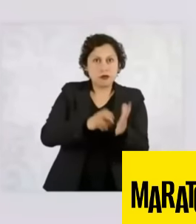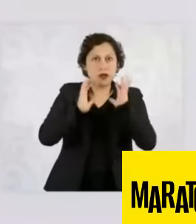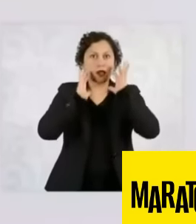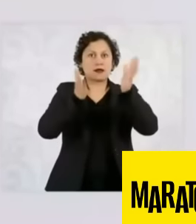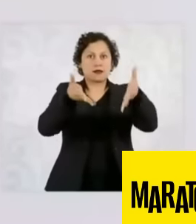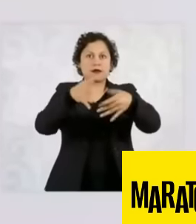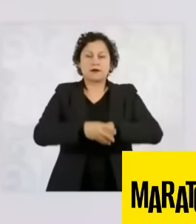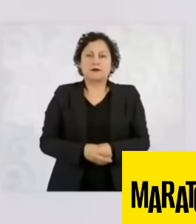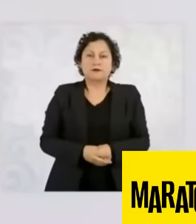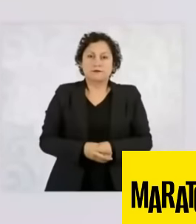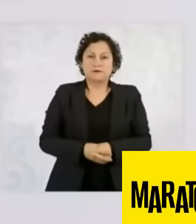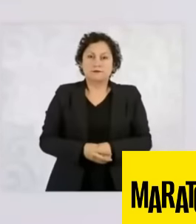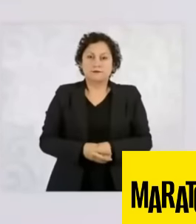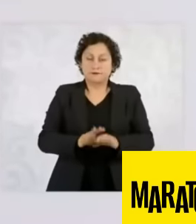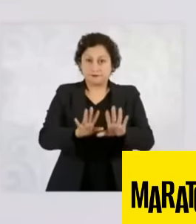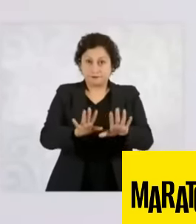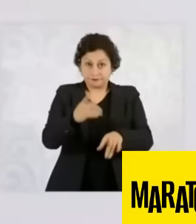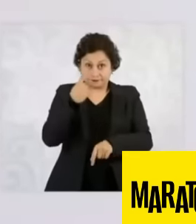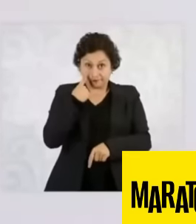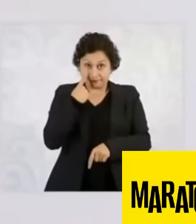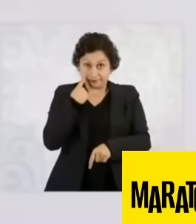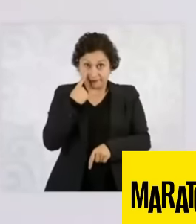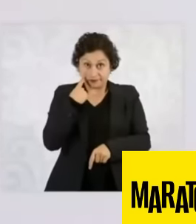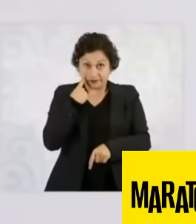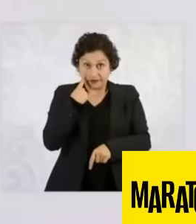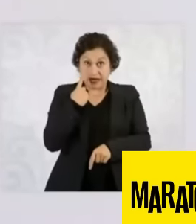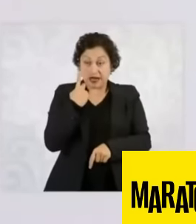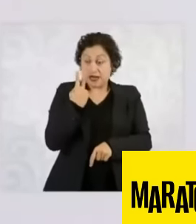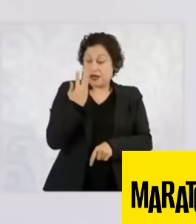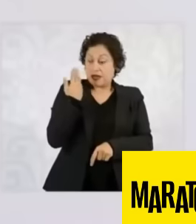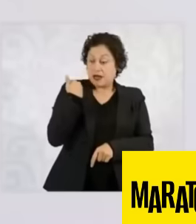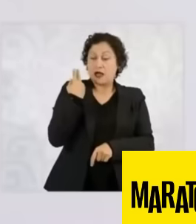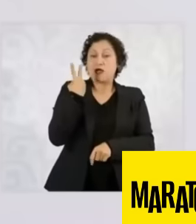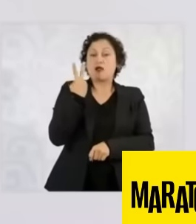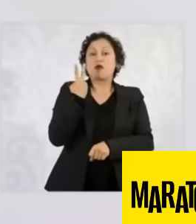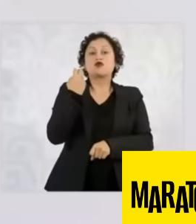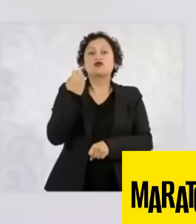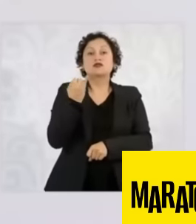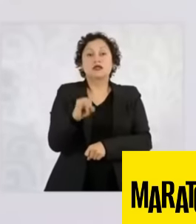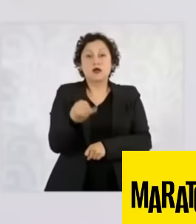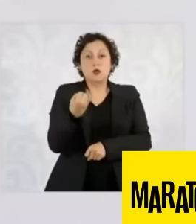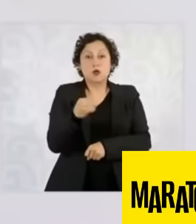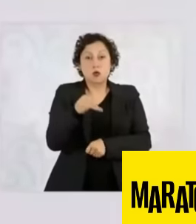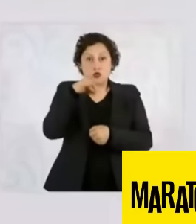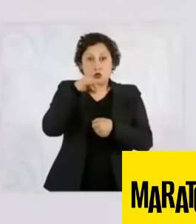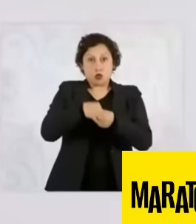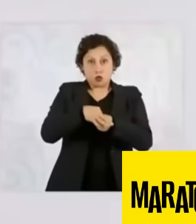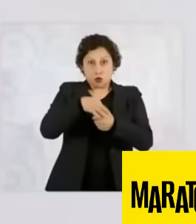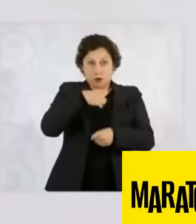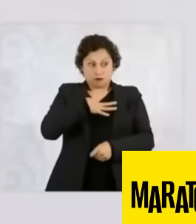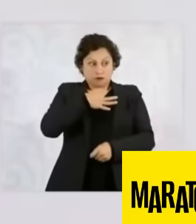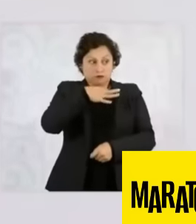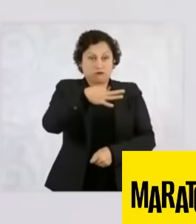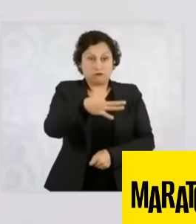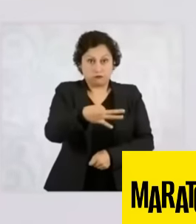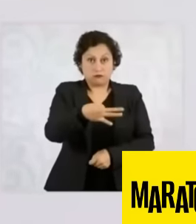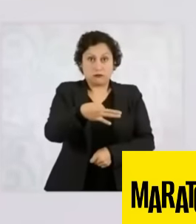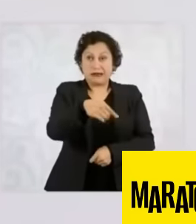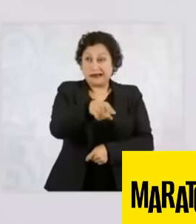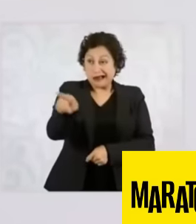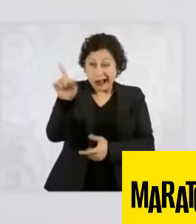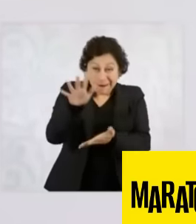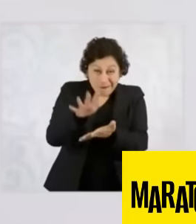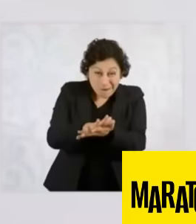por nosotros el 2 de junio están a favor de que se elijan a jueces juezas